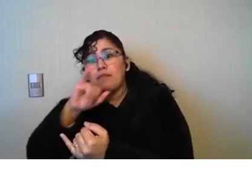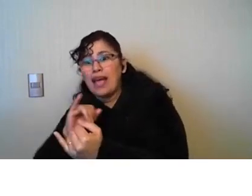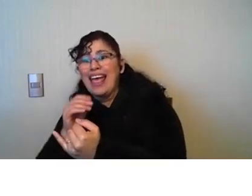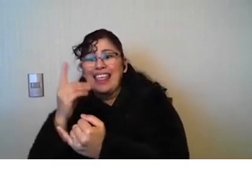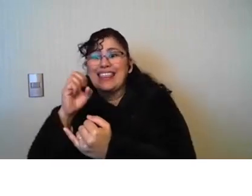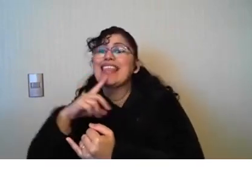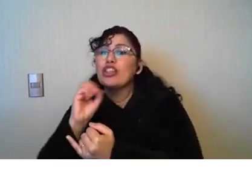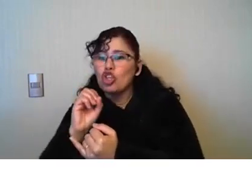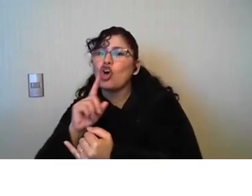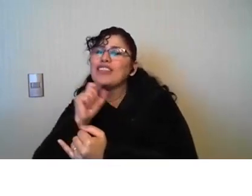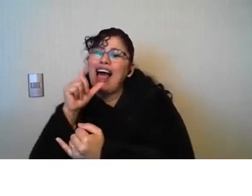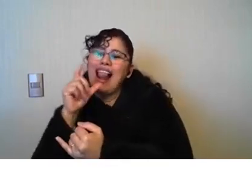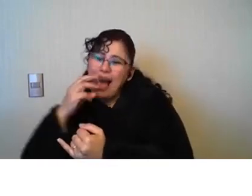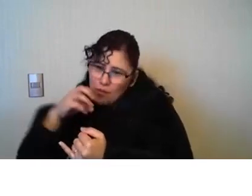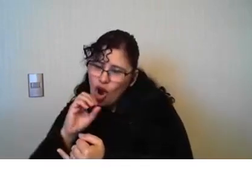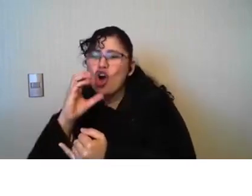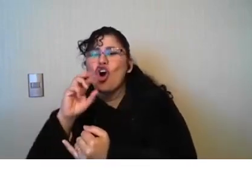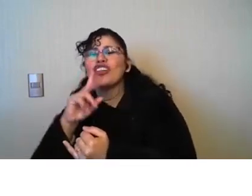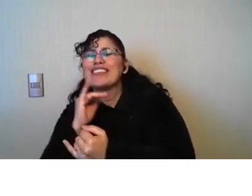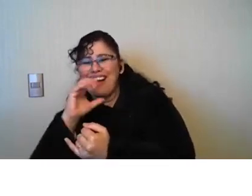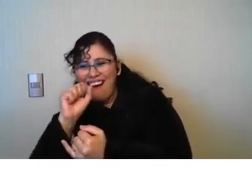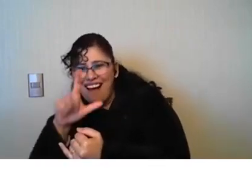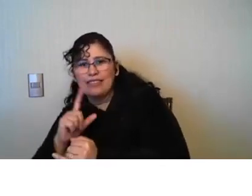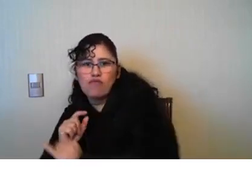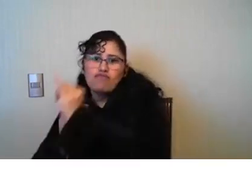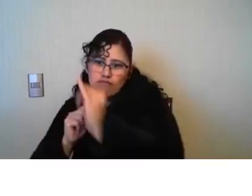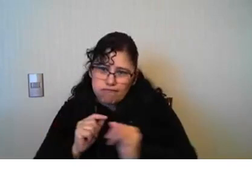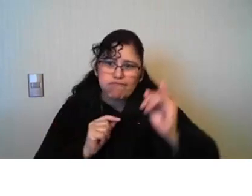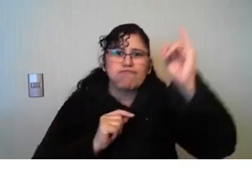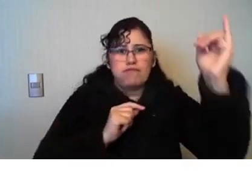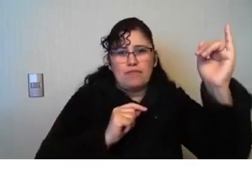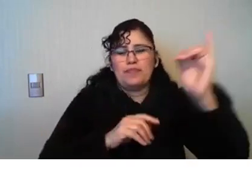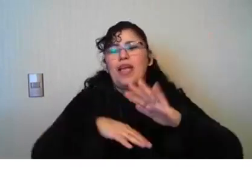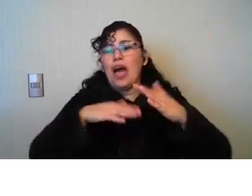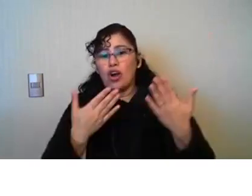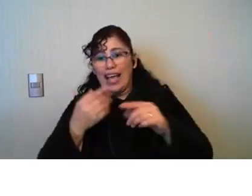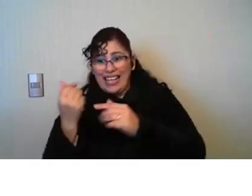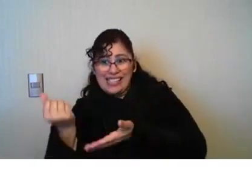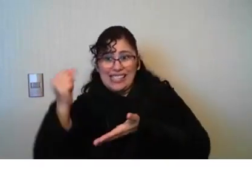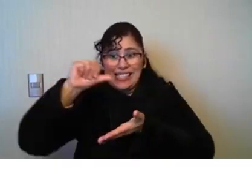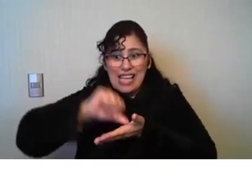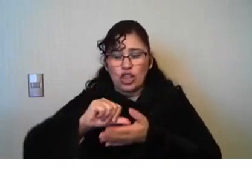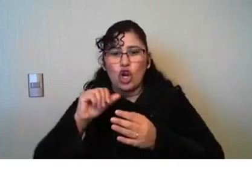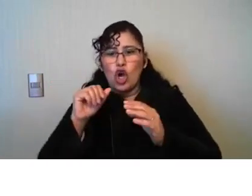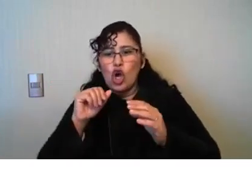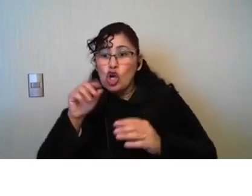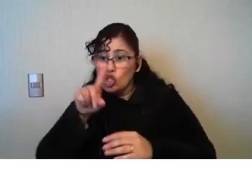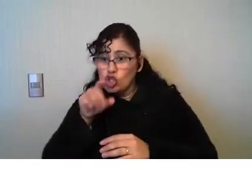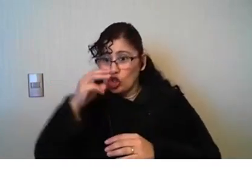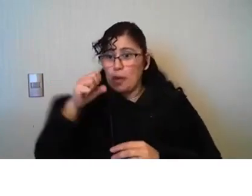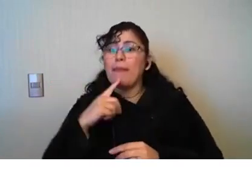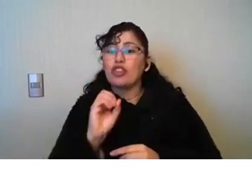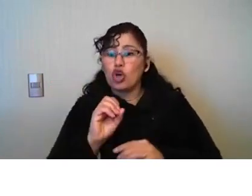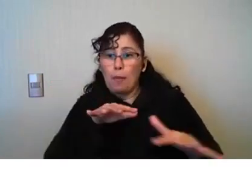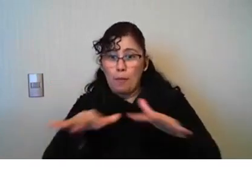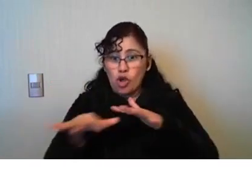dento-tálamo-cortical. Y la acción hacia el centro somatomotor a través del tracto